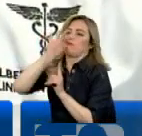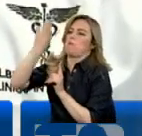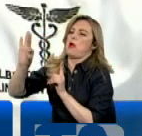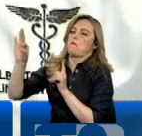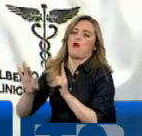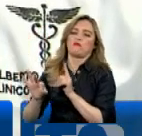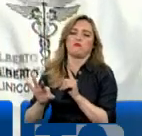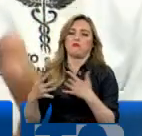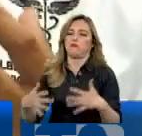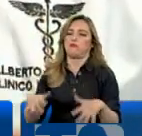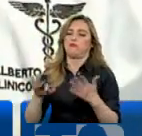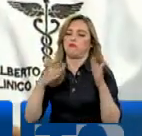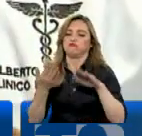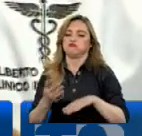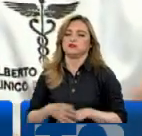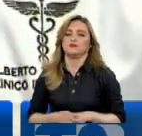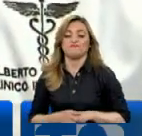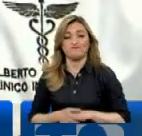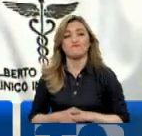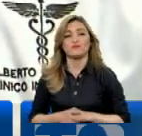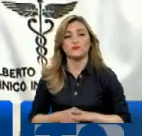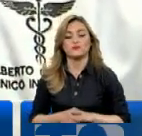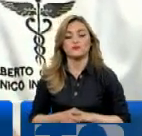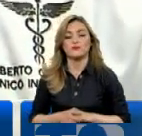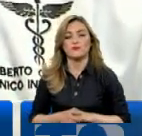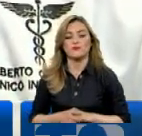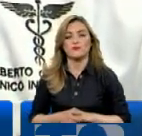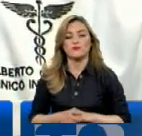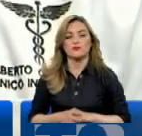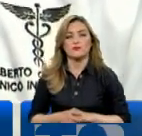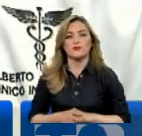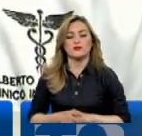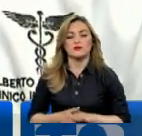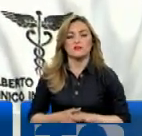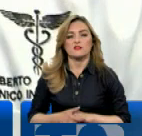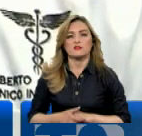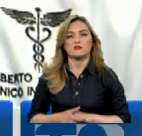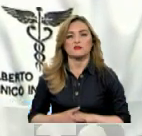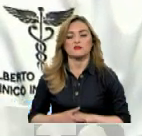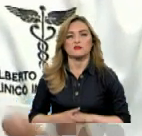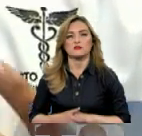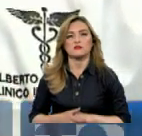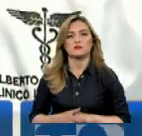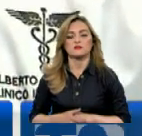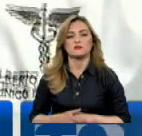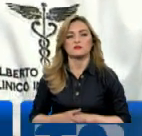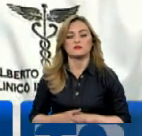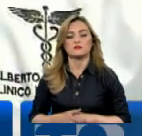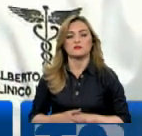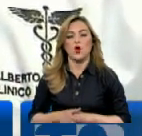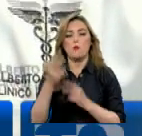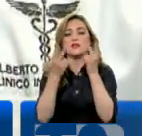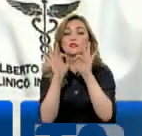están activos con la enfermedad, la llevan a casa y llevan a los adultos mayores que están en ella. O se está recibiendo visitas